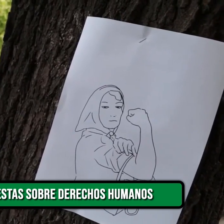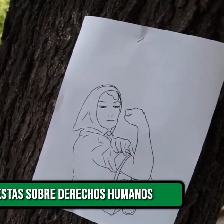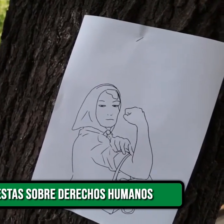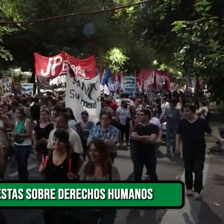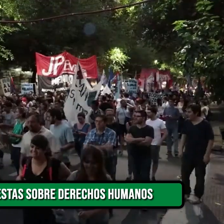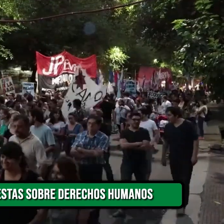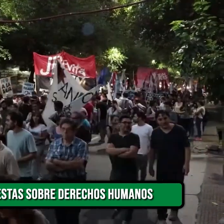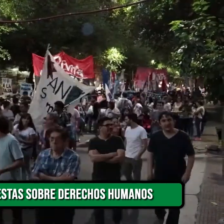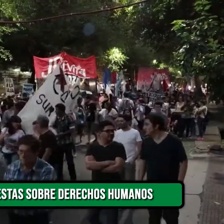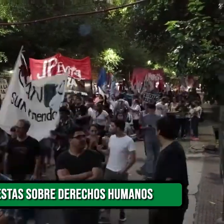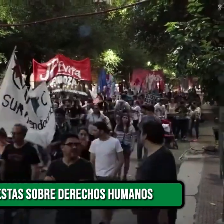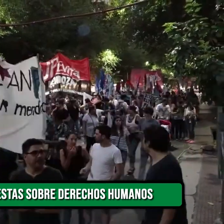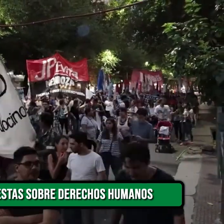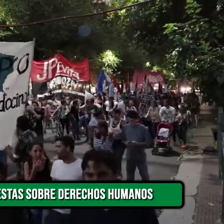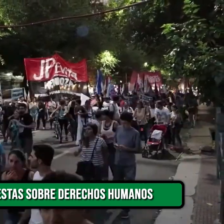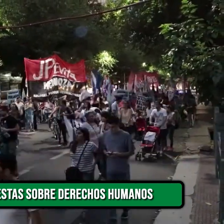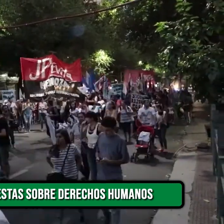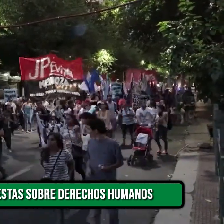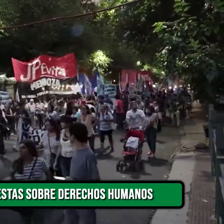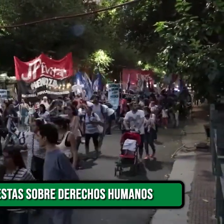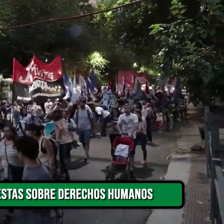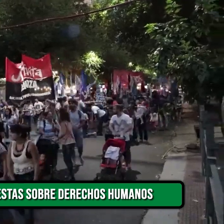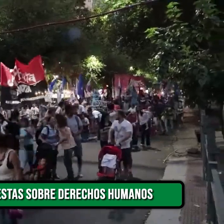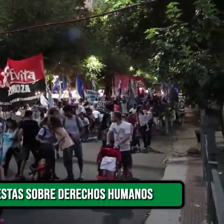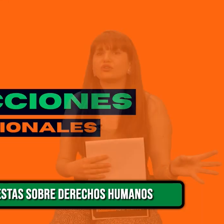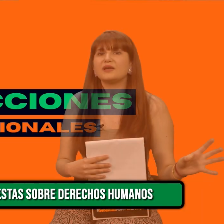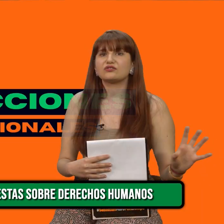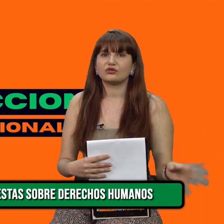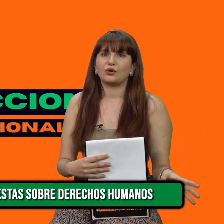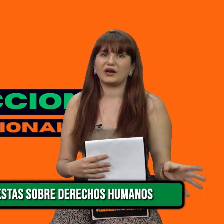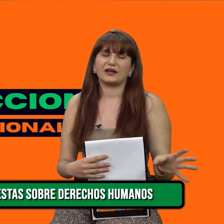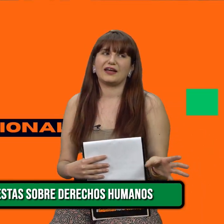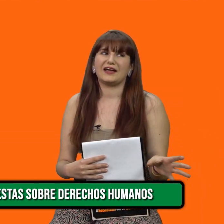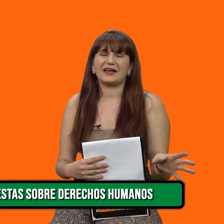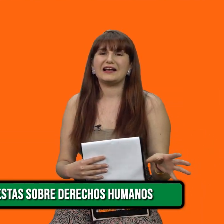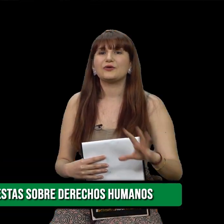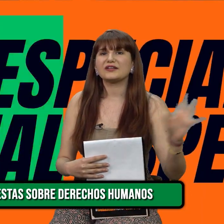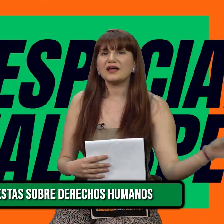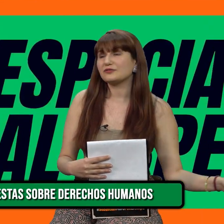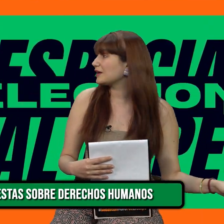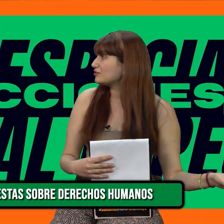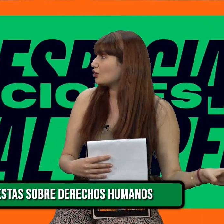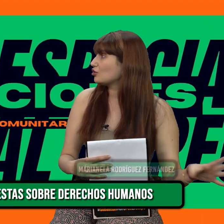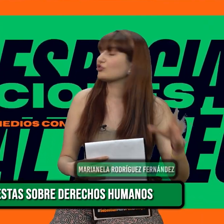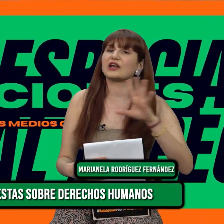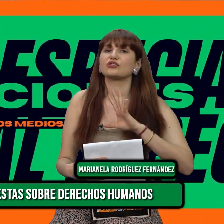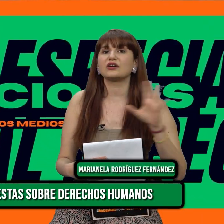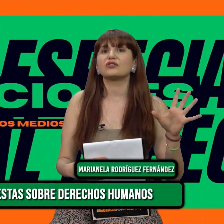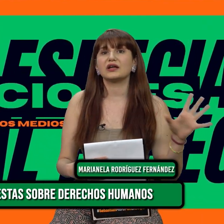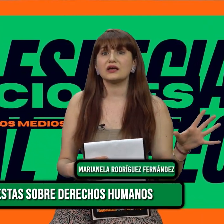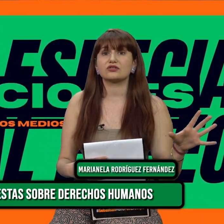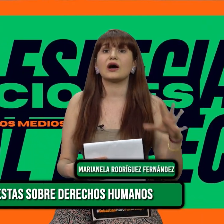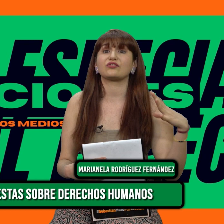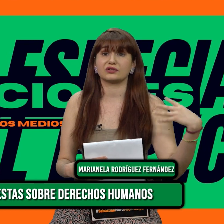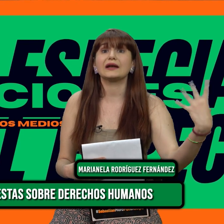anglosajona, no tanto de la Europa continental, que es donde se presenta esta dicotomía sobre libertad de expresión, o sea, yo